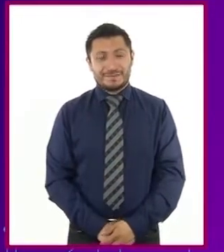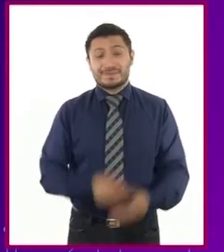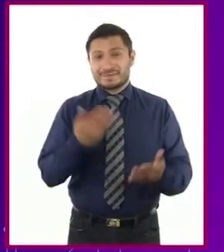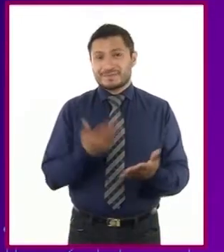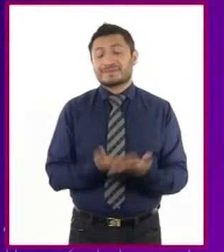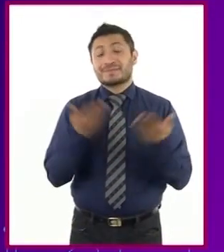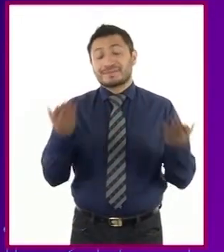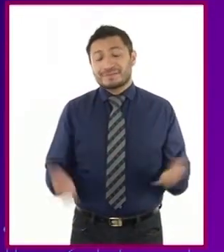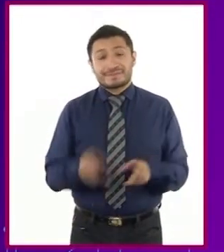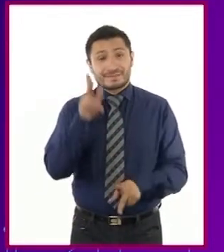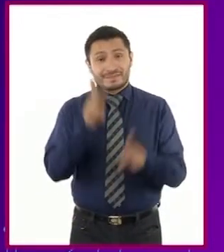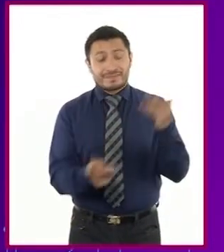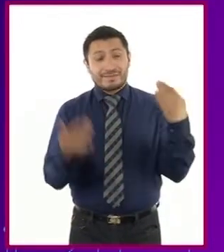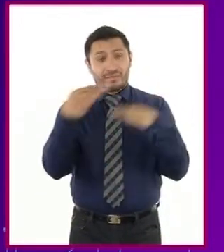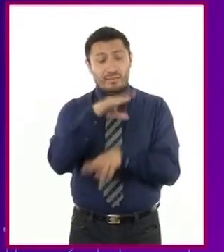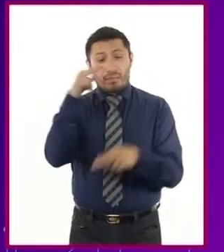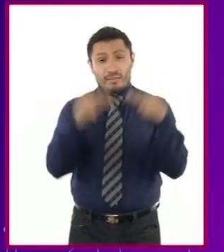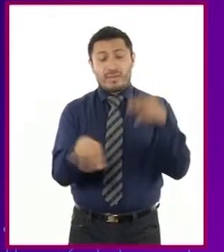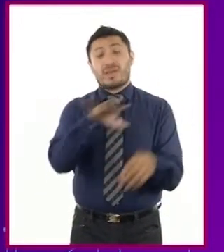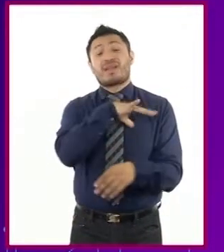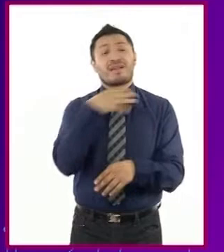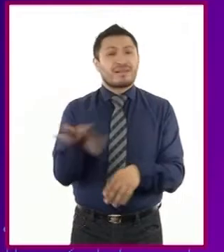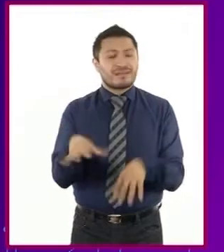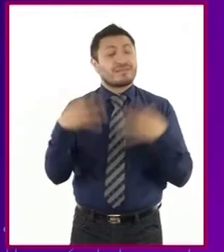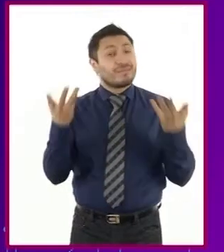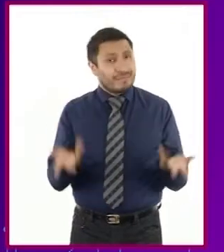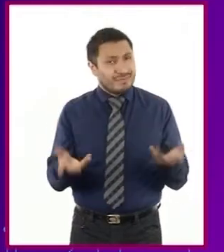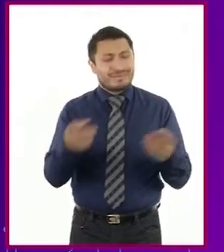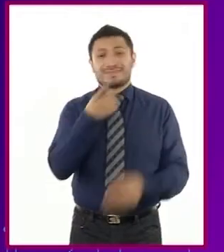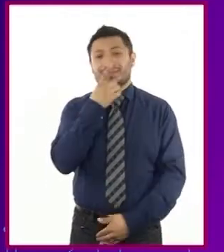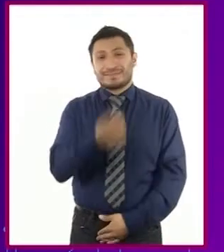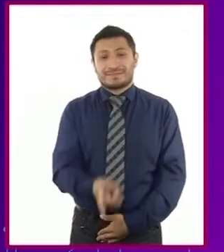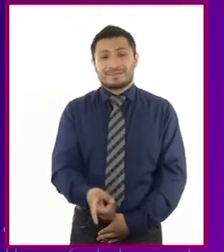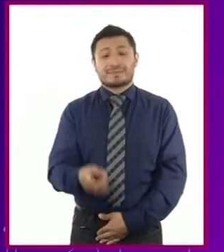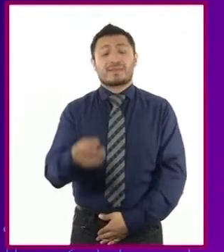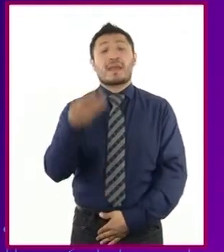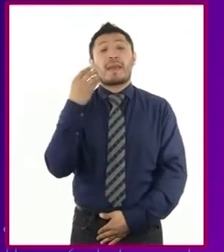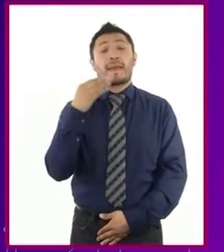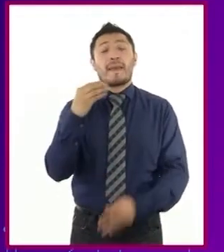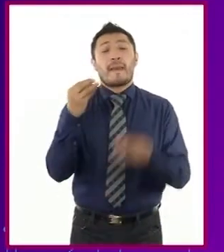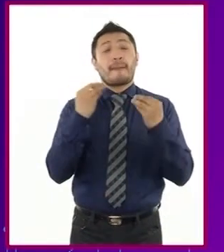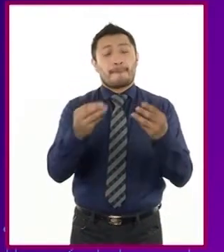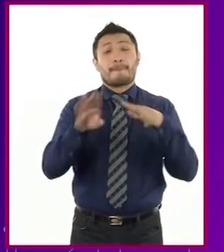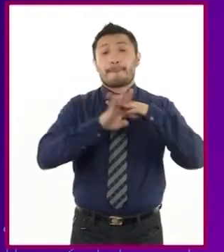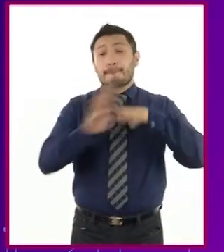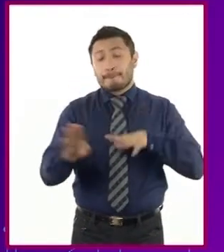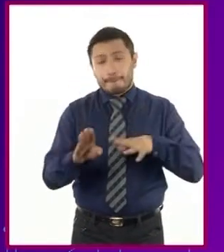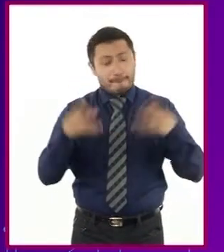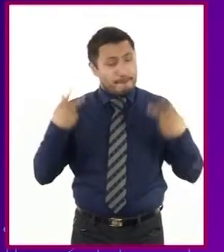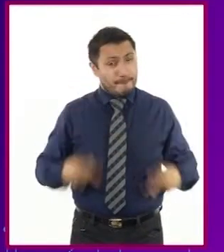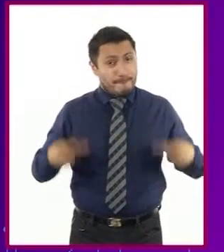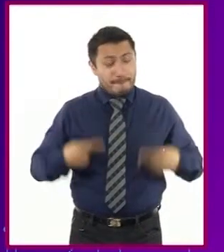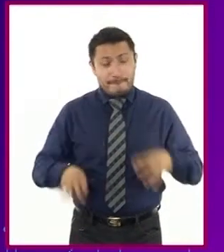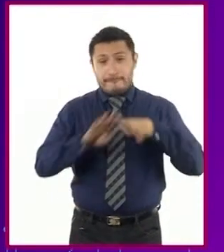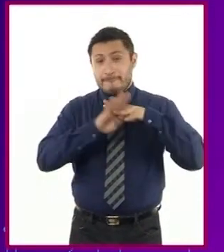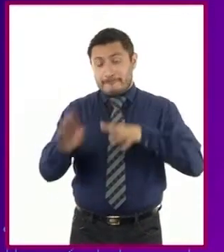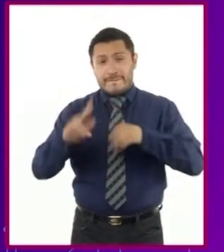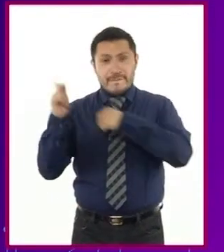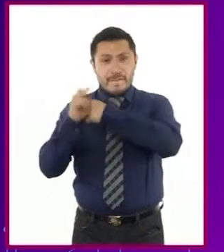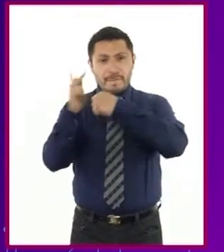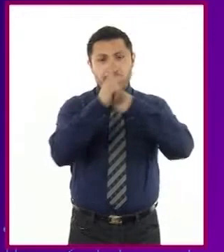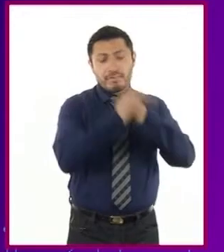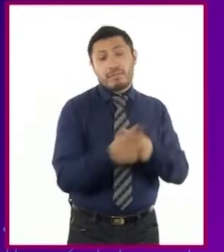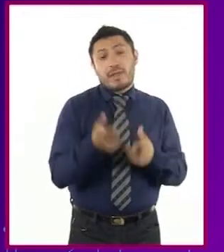Ahora, si hablamos a nivel general, podemos decir que predomina la migración de habitantes de los países de